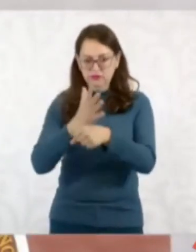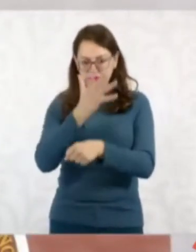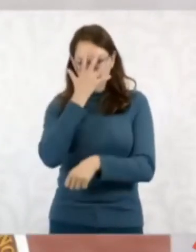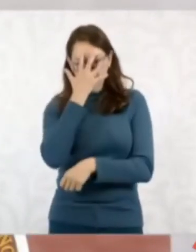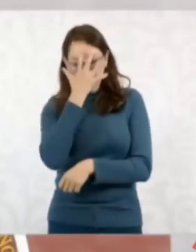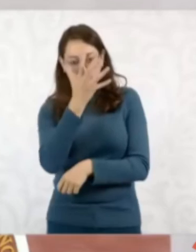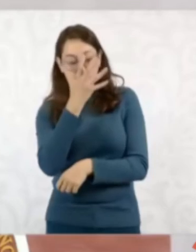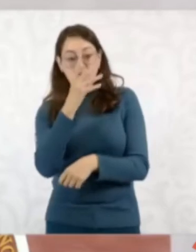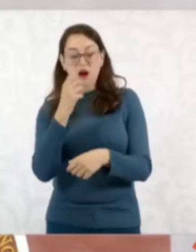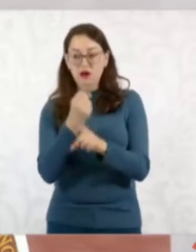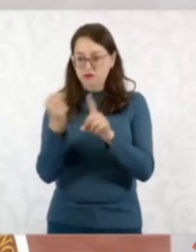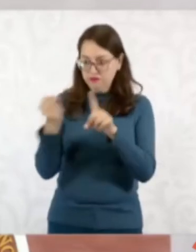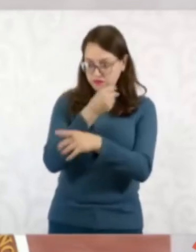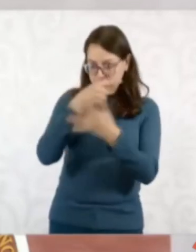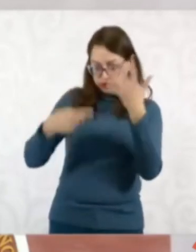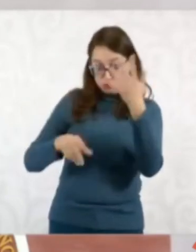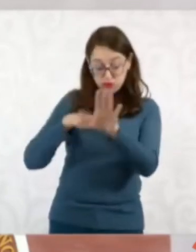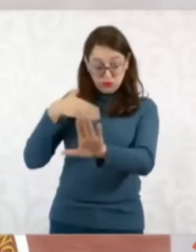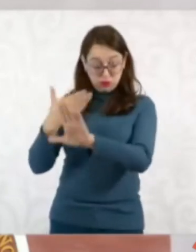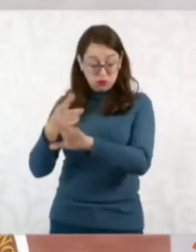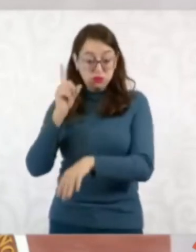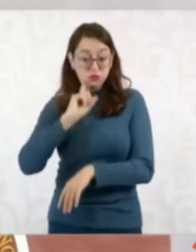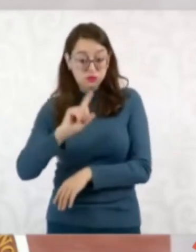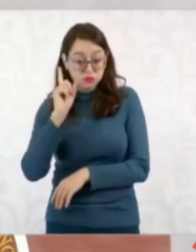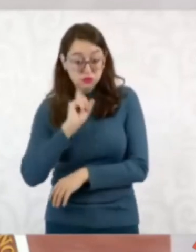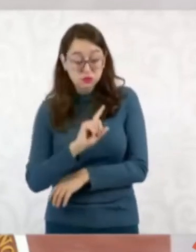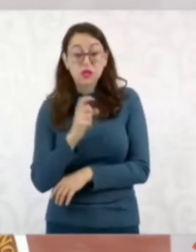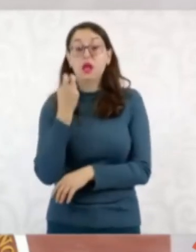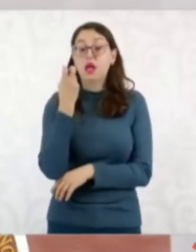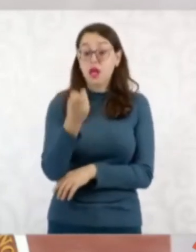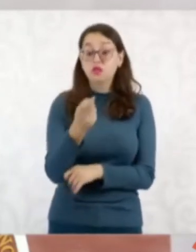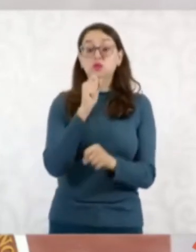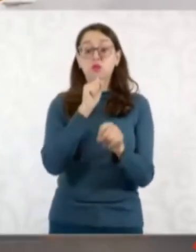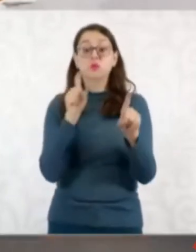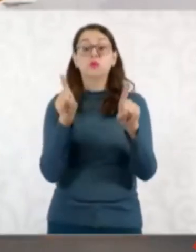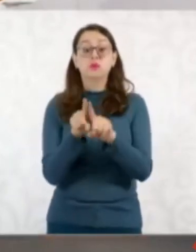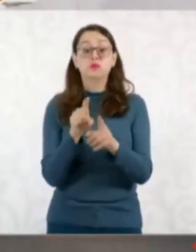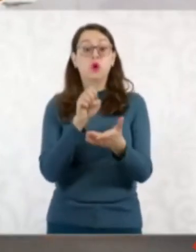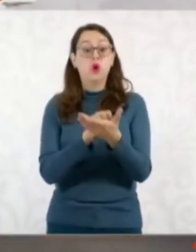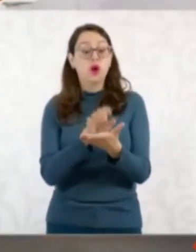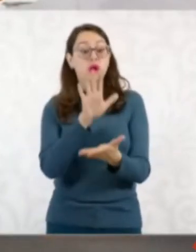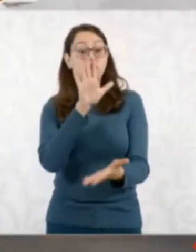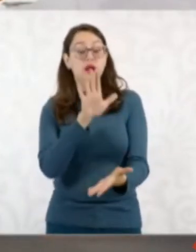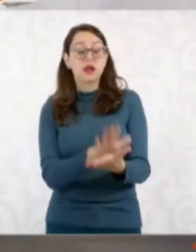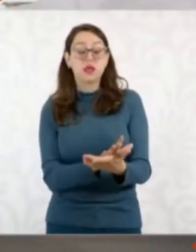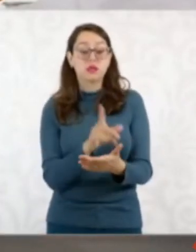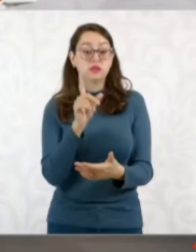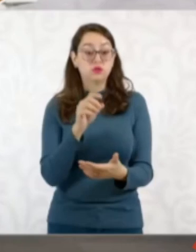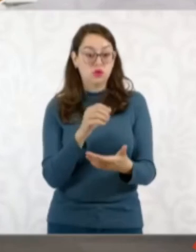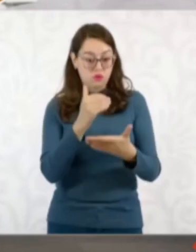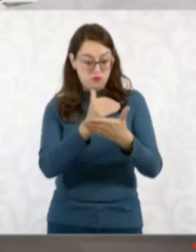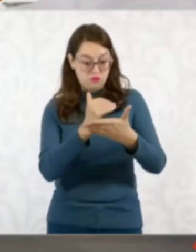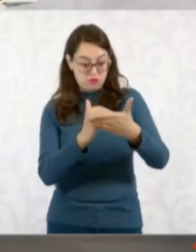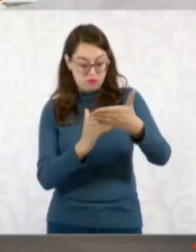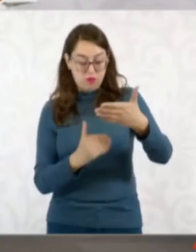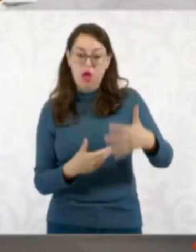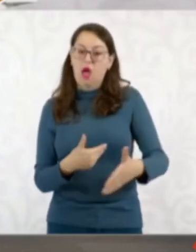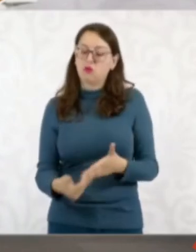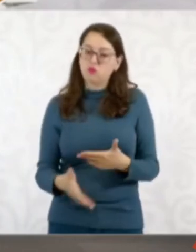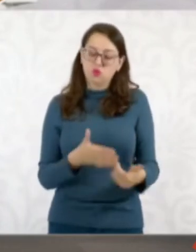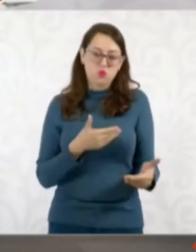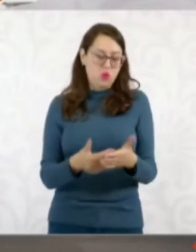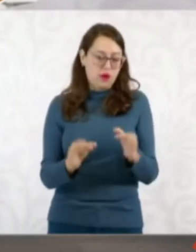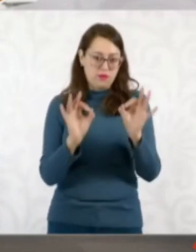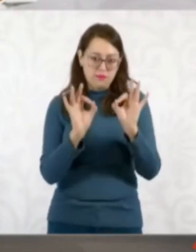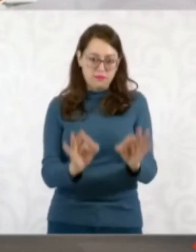mujeres, y la actualización de los registros de feminicidios a nivel nacional. La siguiente, por